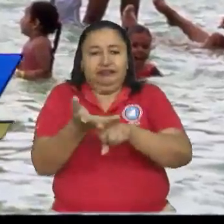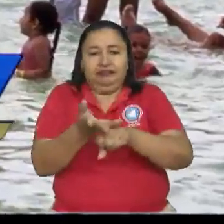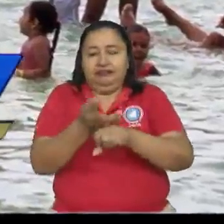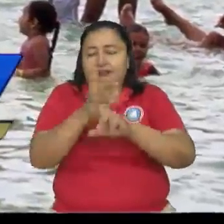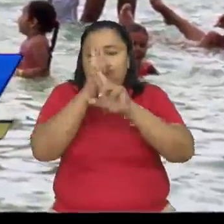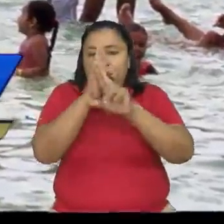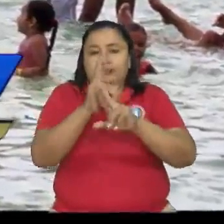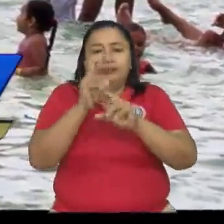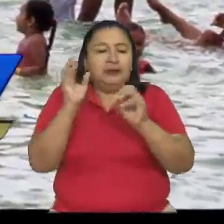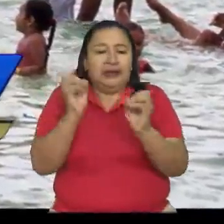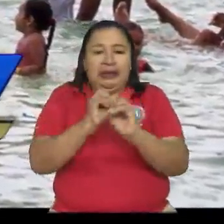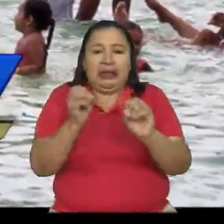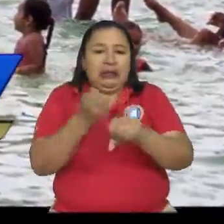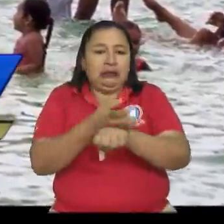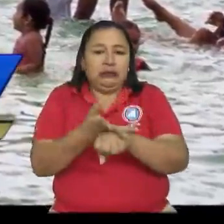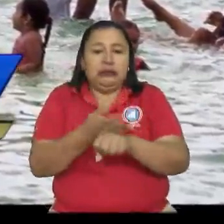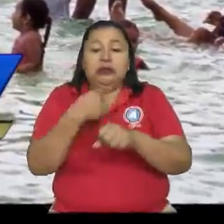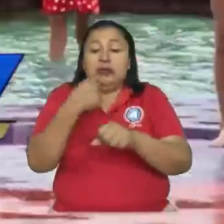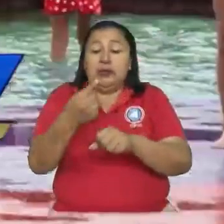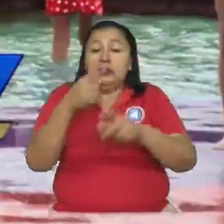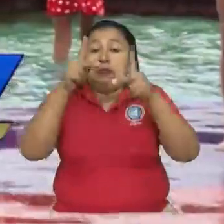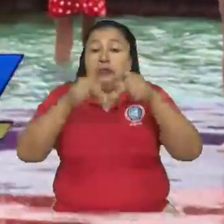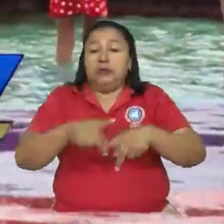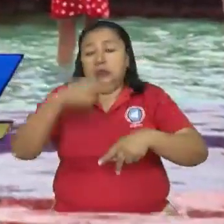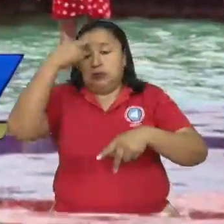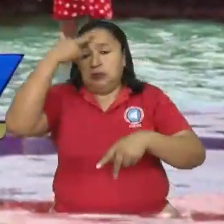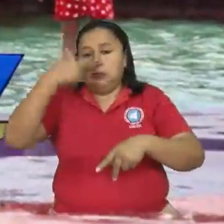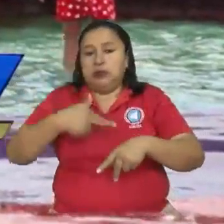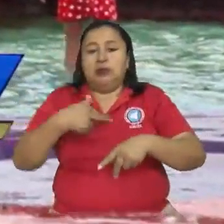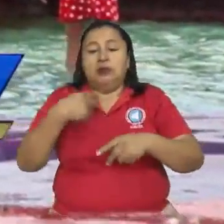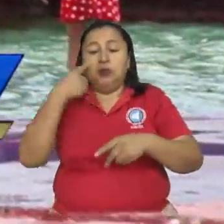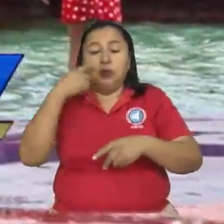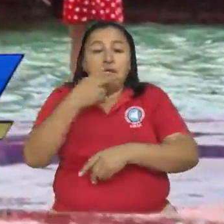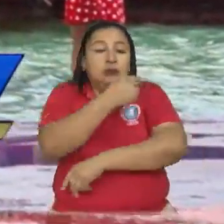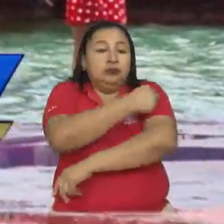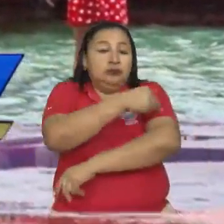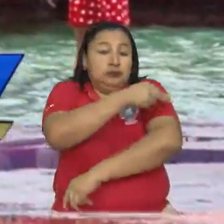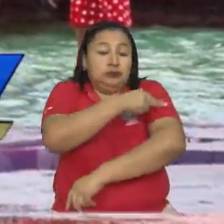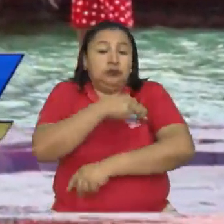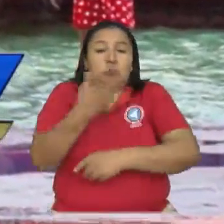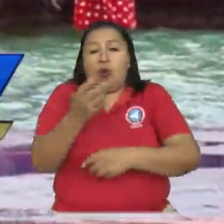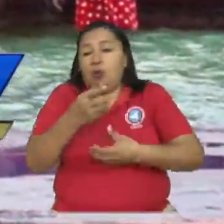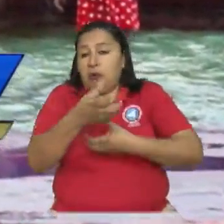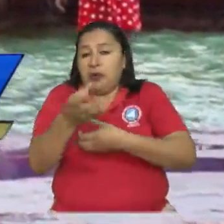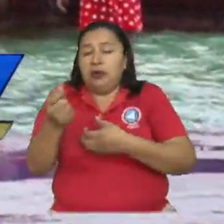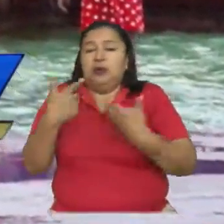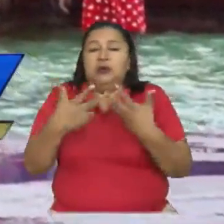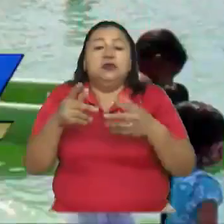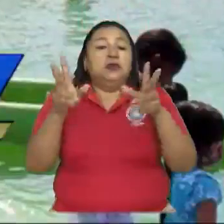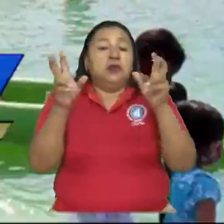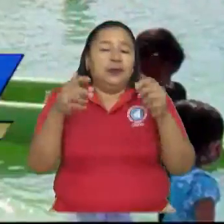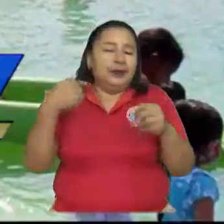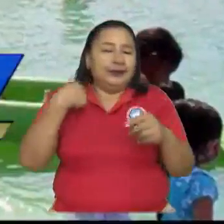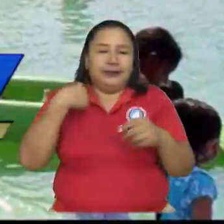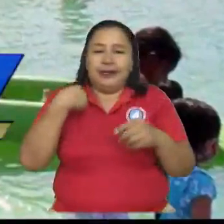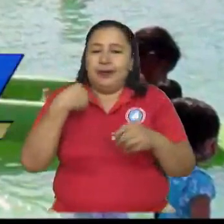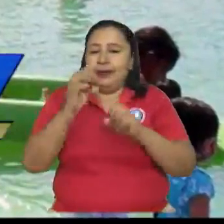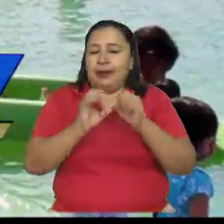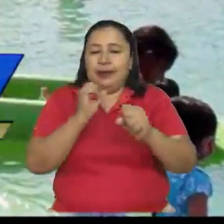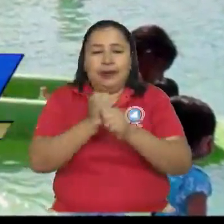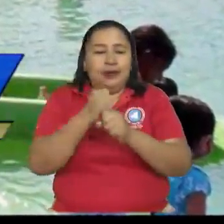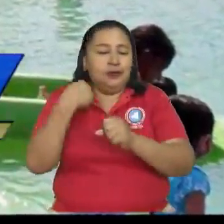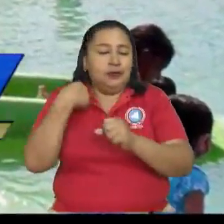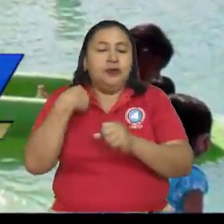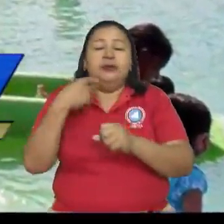las medidas, las recomendaciones que brindan las autoridades, son parte de los temas, pues que todos los años vamos creando